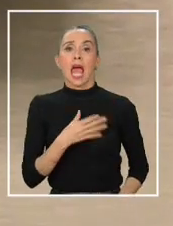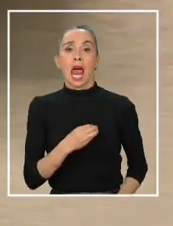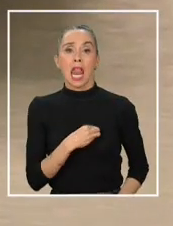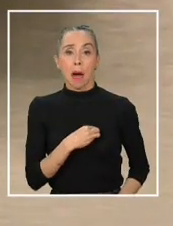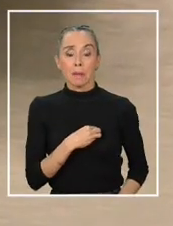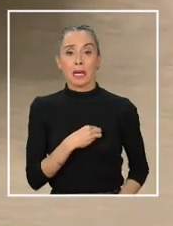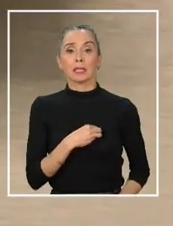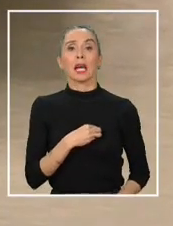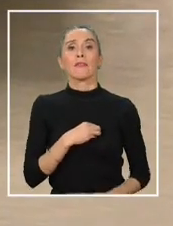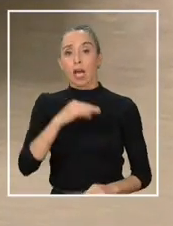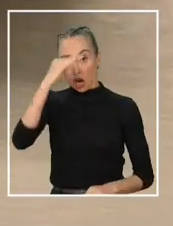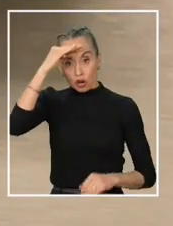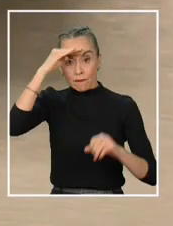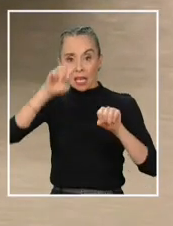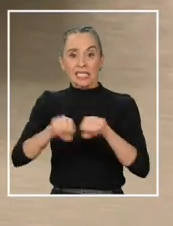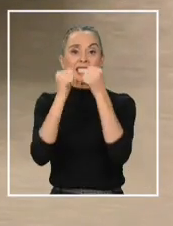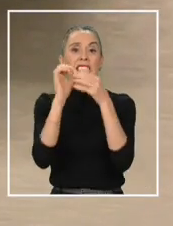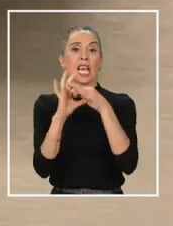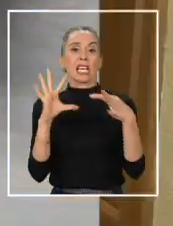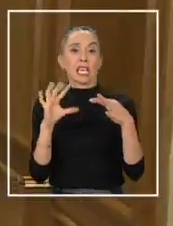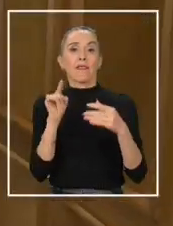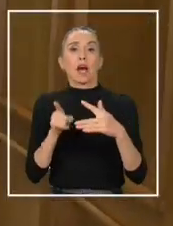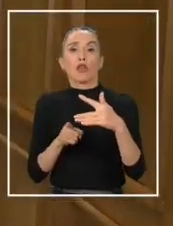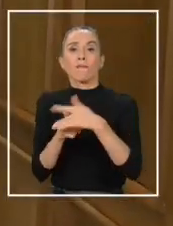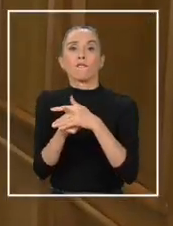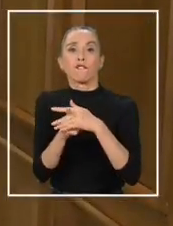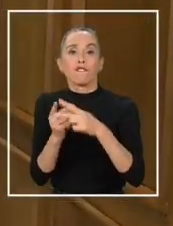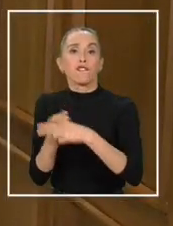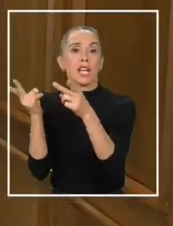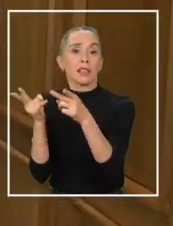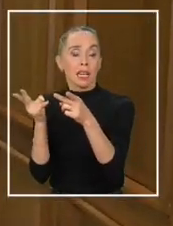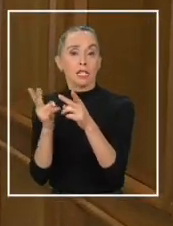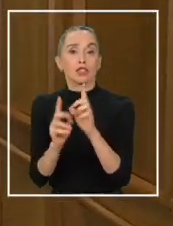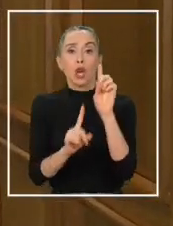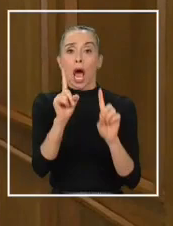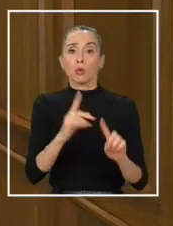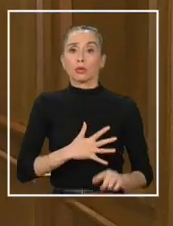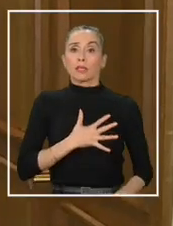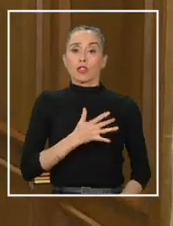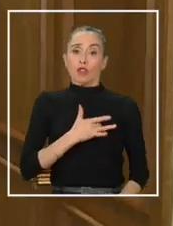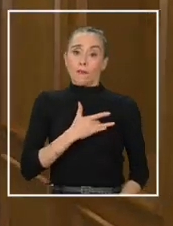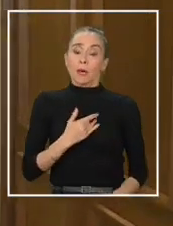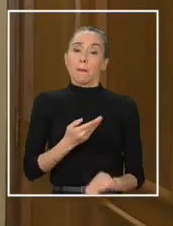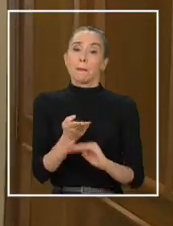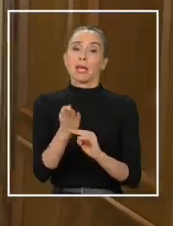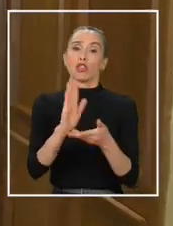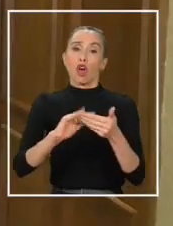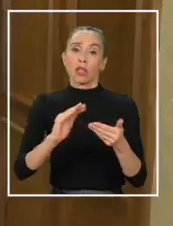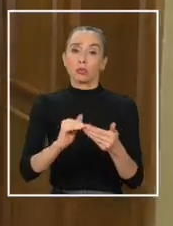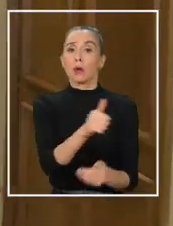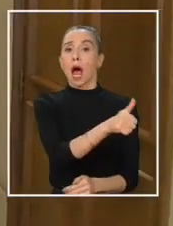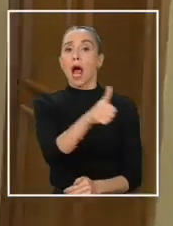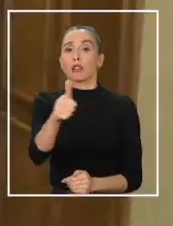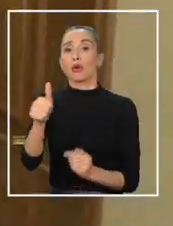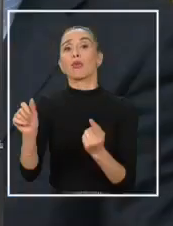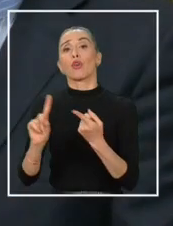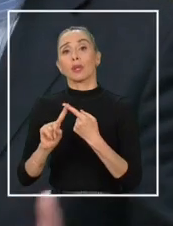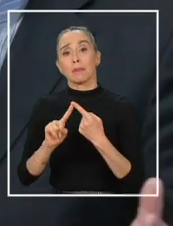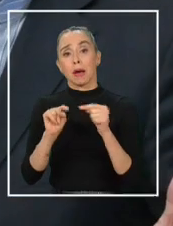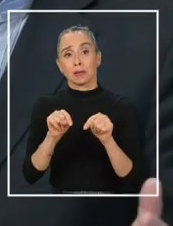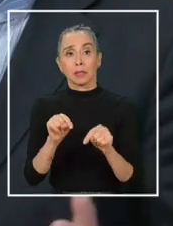Lamentable y se quiebran las confianzas con estas filtraciones. Si alguno se sintió ofendido, pido disculpas a todos los